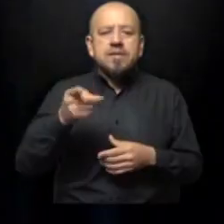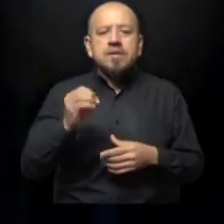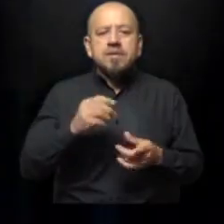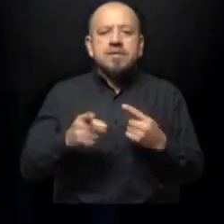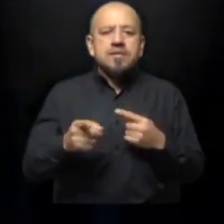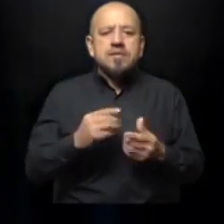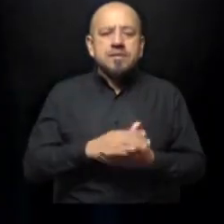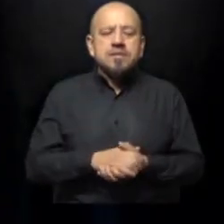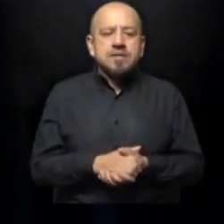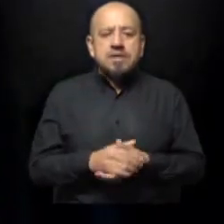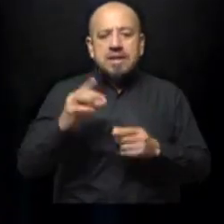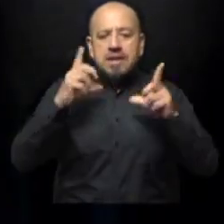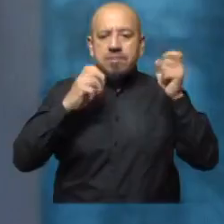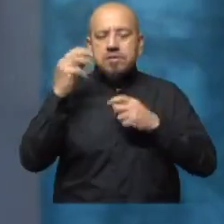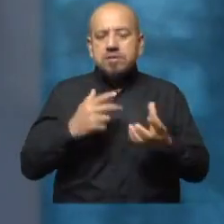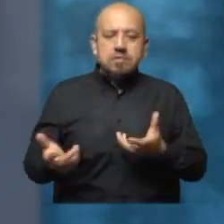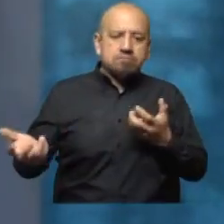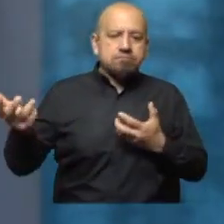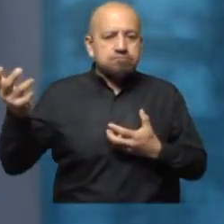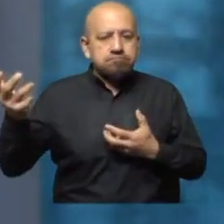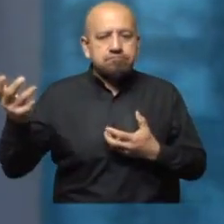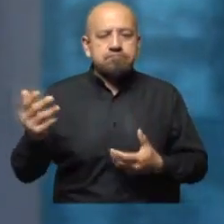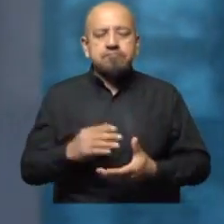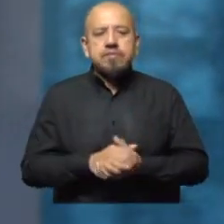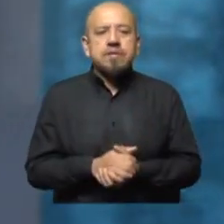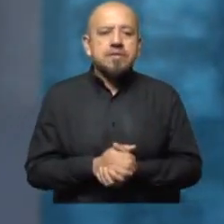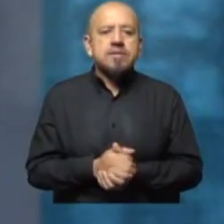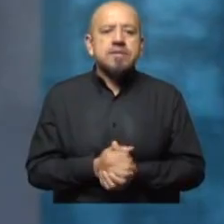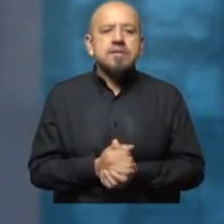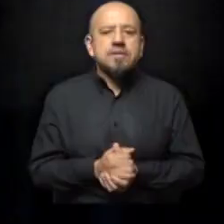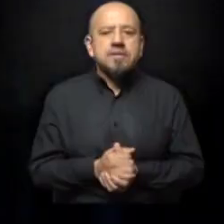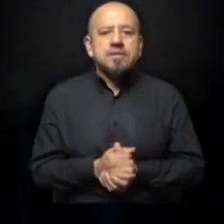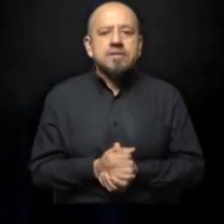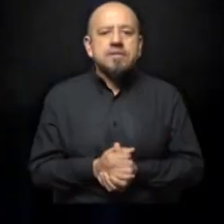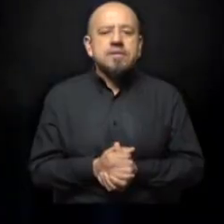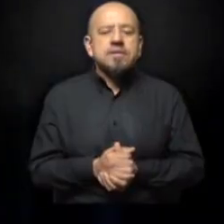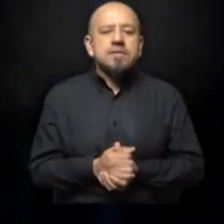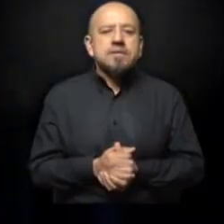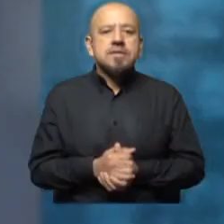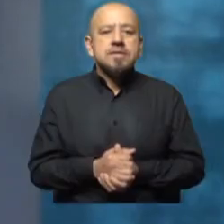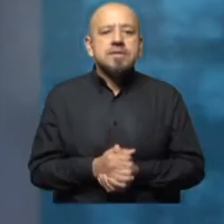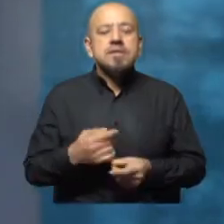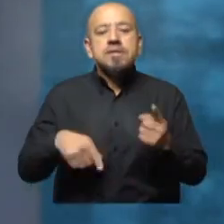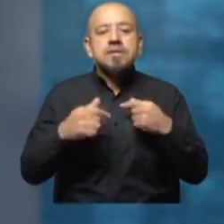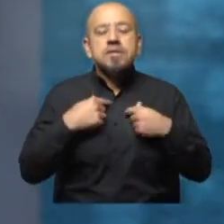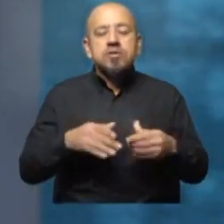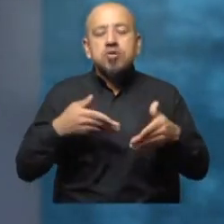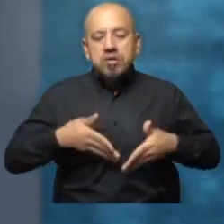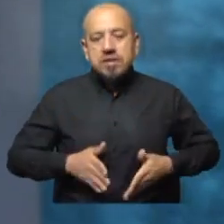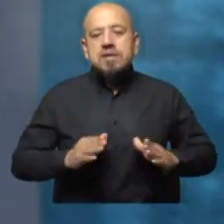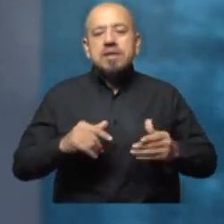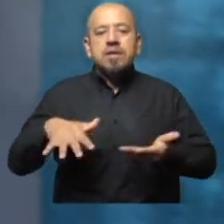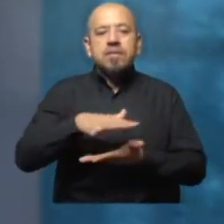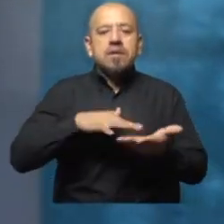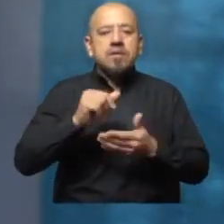esa firmeza una cosa me vale ahí está ellos en la aguada sos el aguado así nacía en aguada